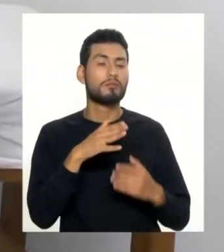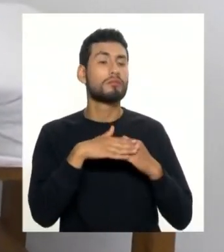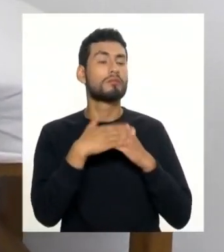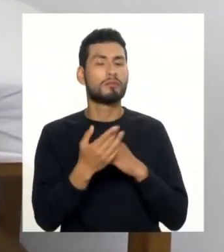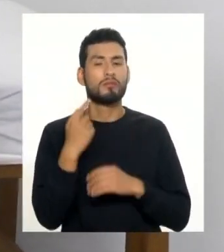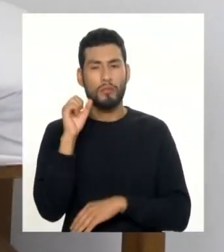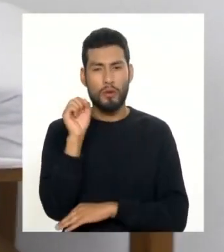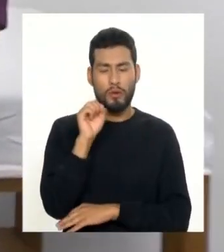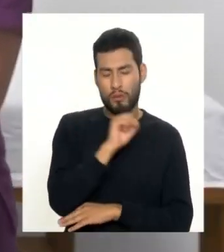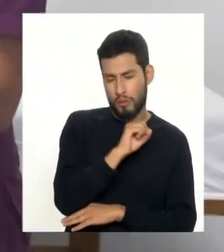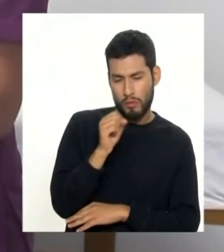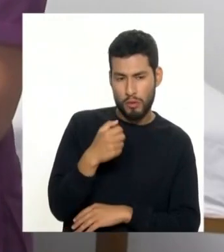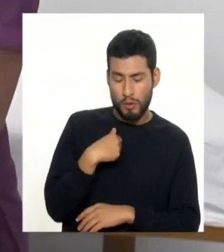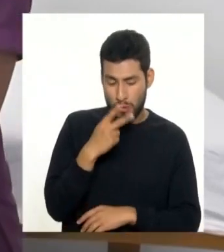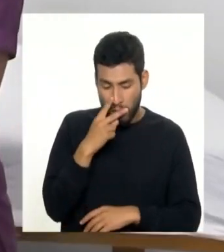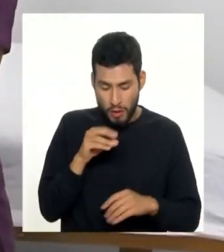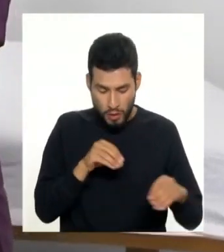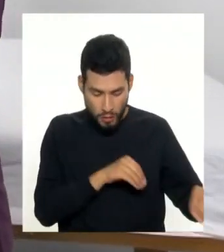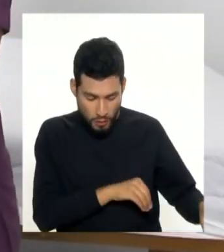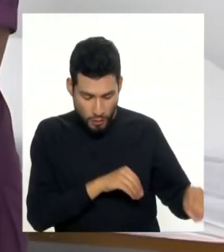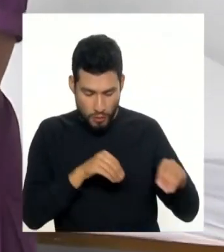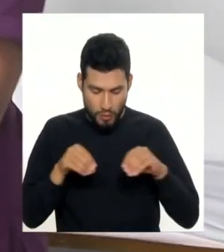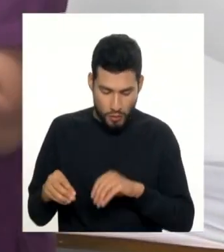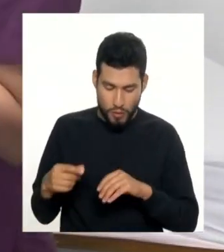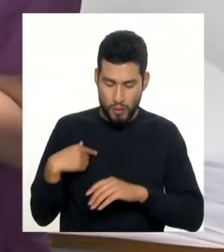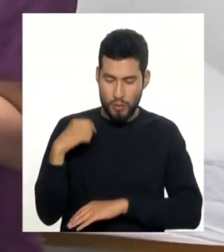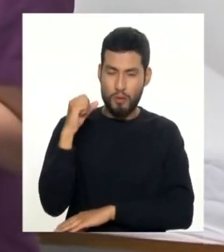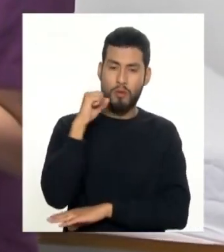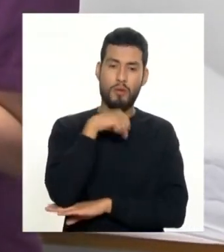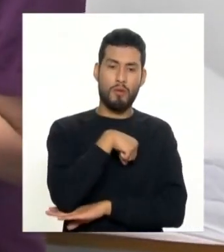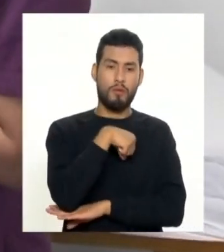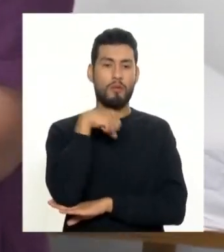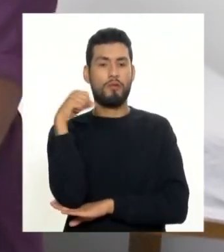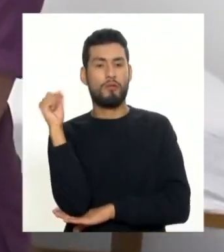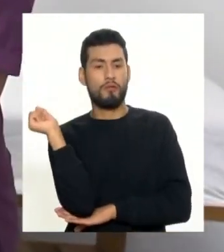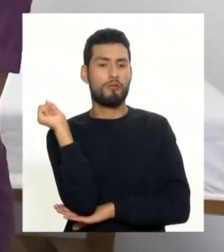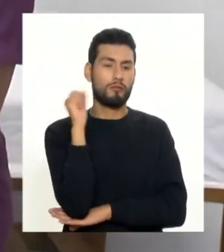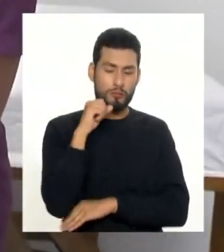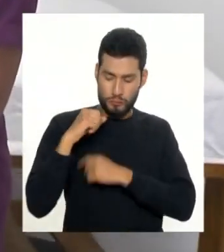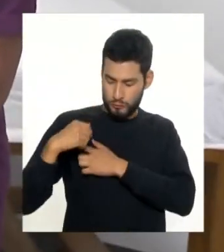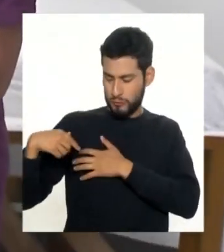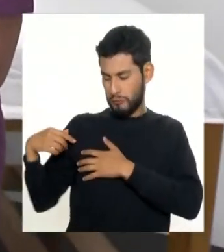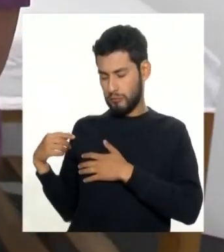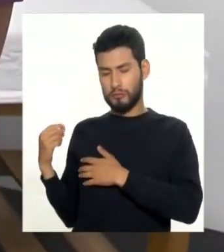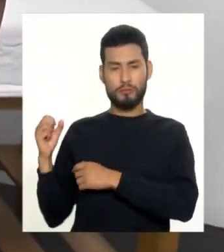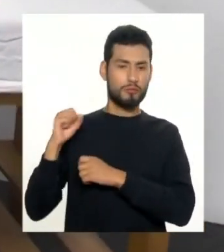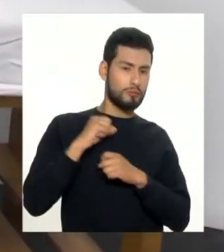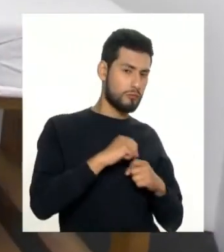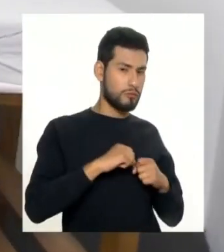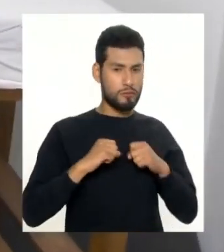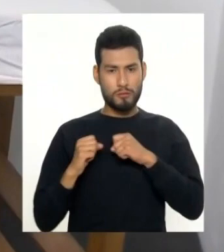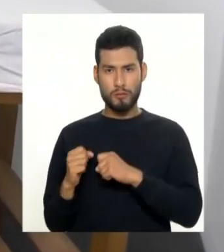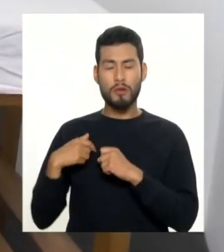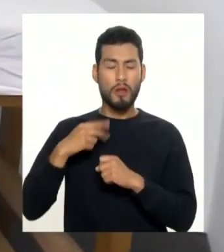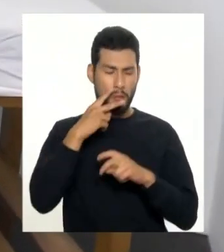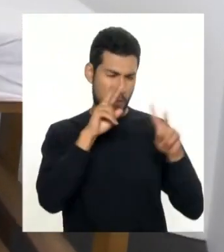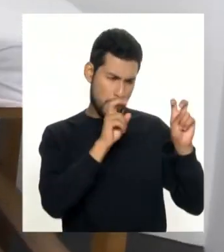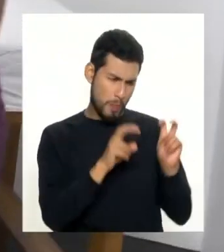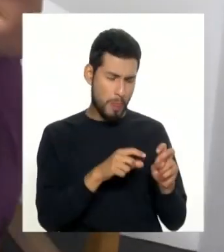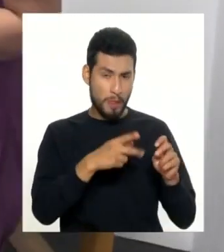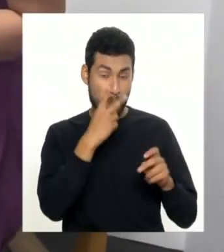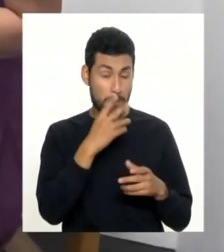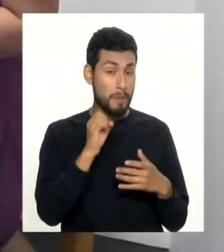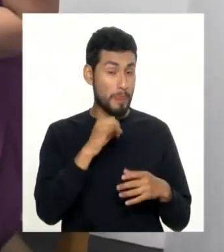postural. Observamos los rangos de movimientos, luego un test específico de la SASH para evaluar si hay